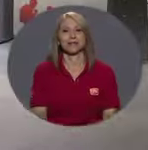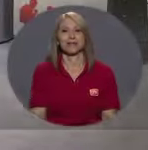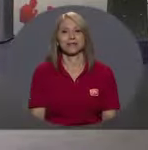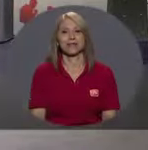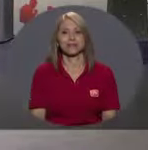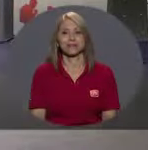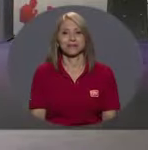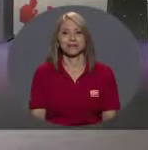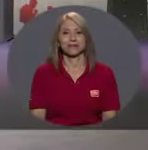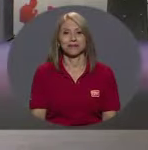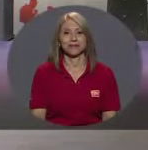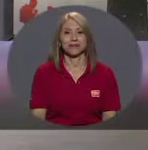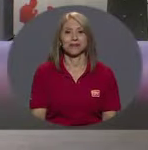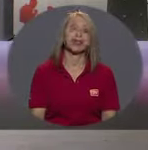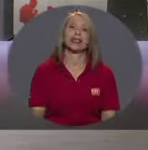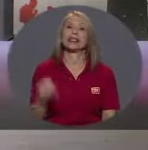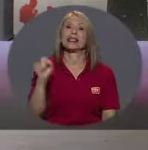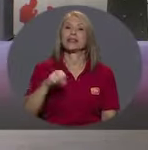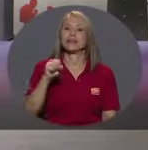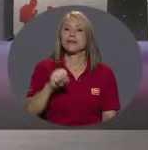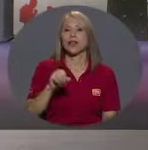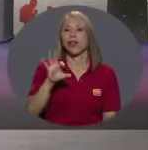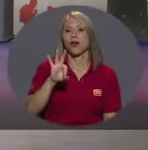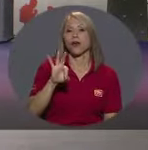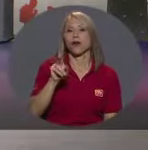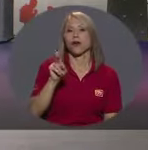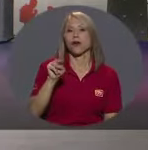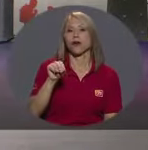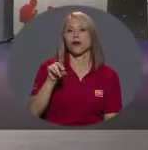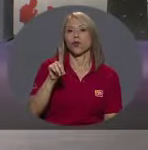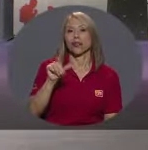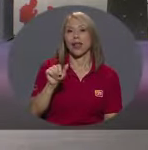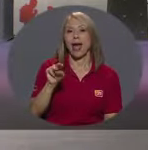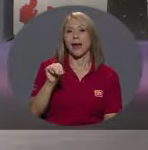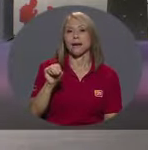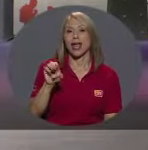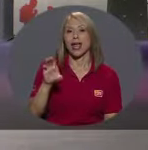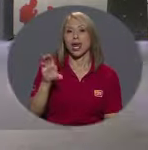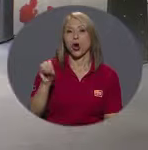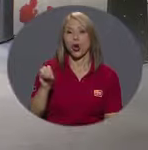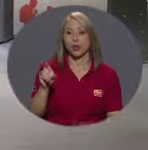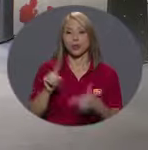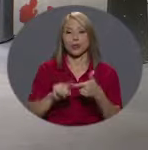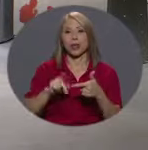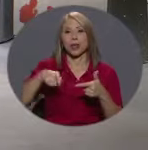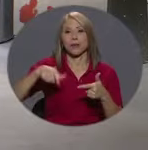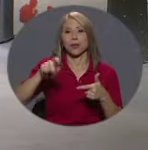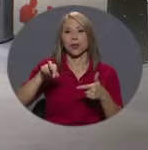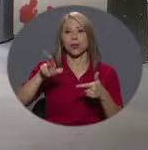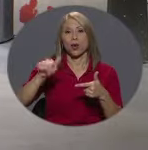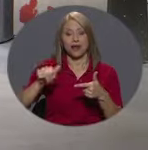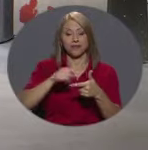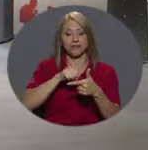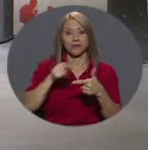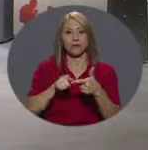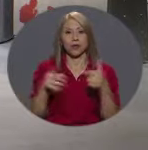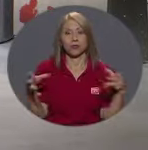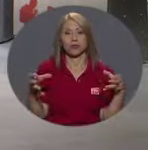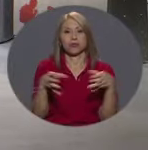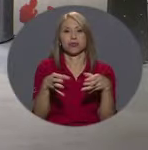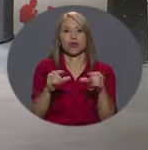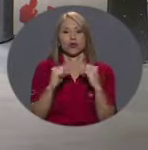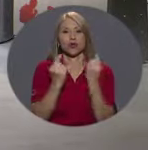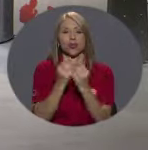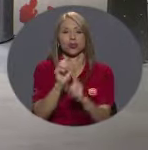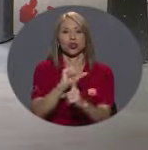inclusiva. Sí, Fundameco y Plura forman parte de un grupo social que al final